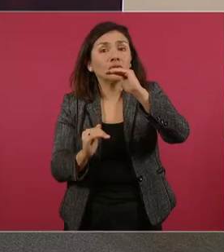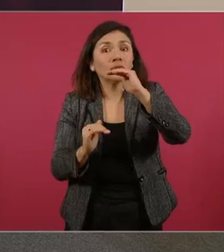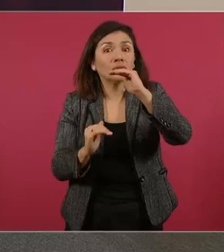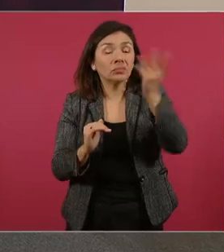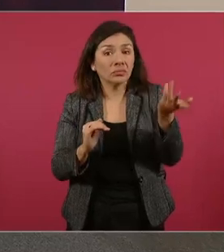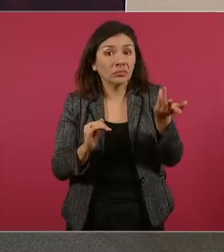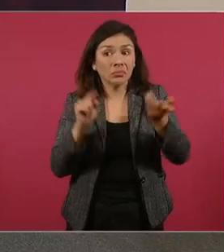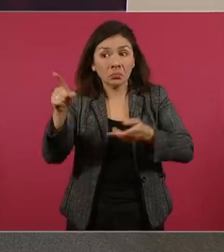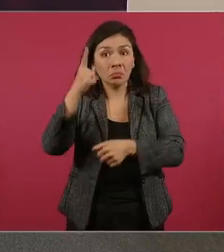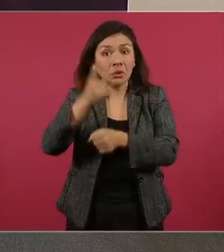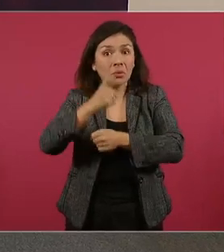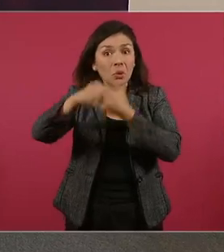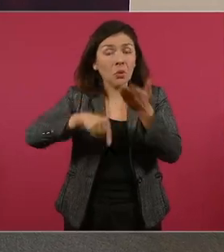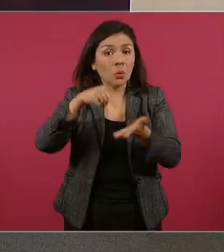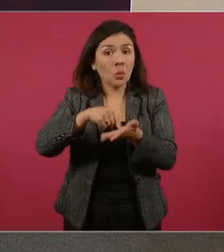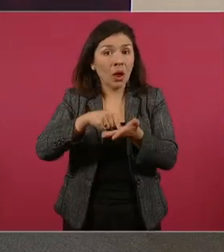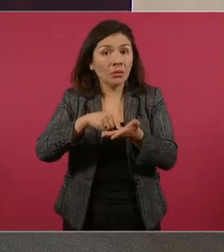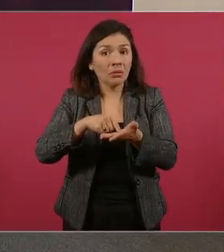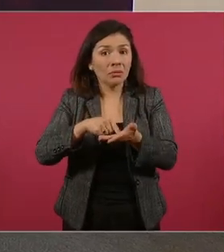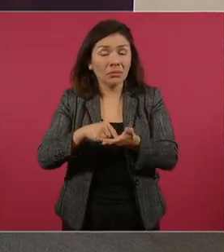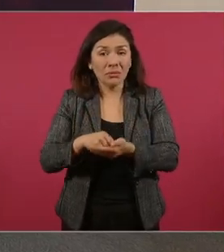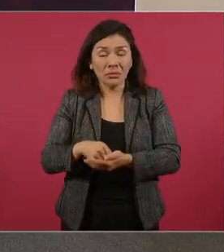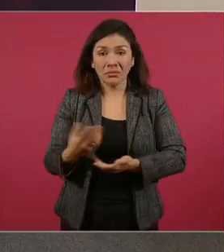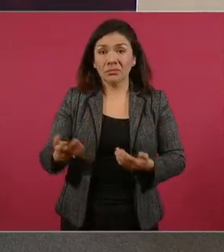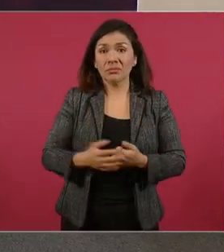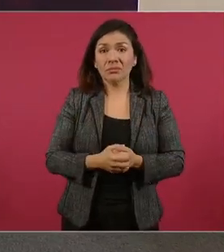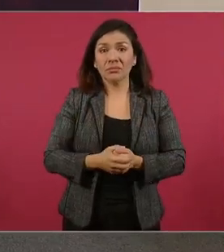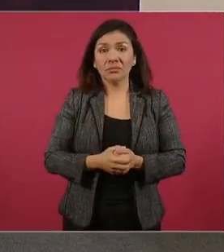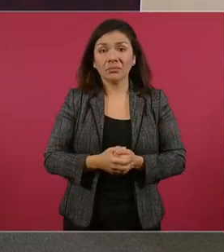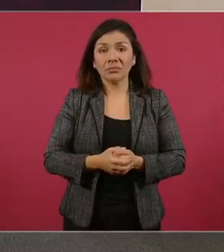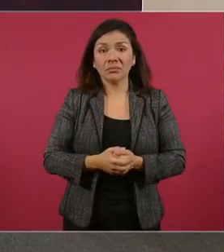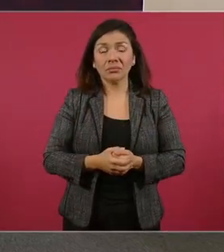Eso no se había visto